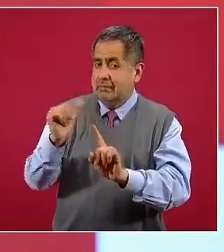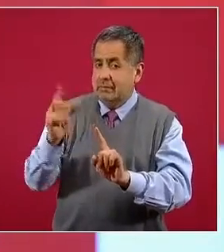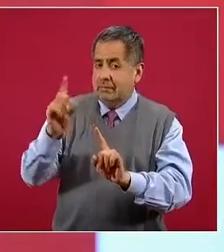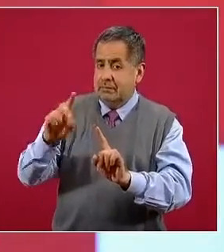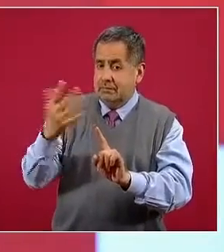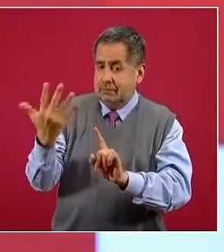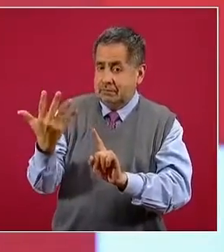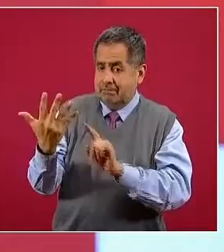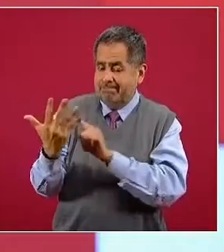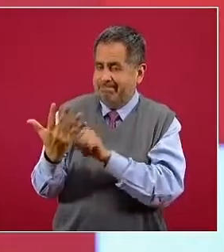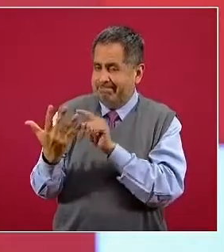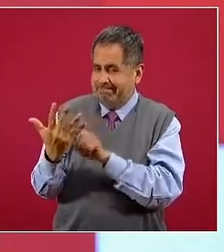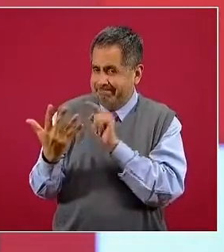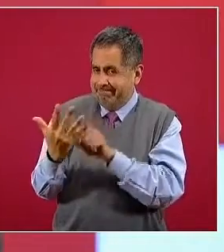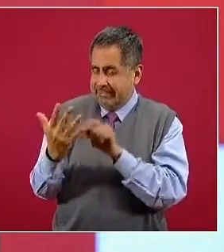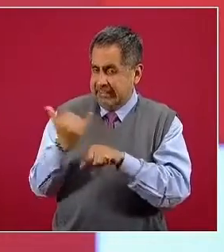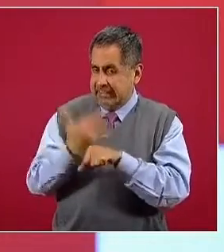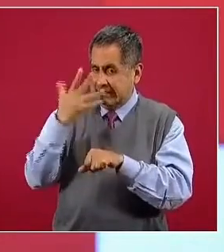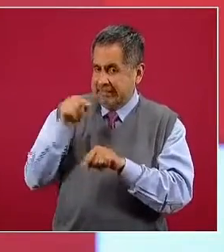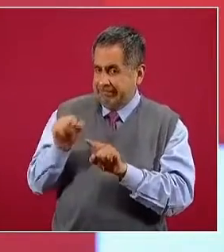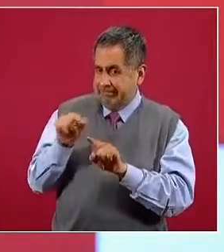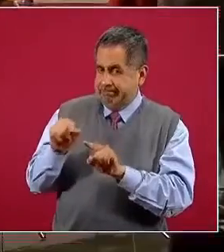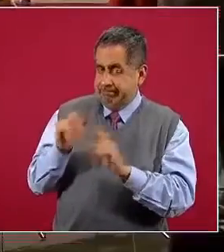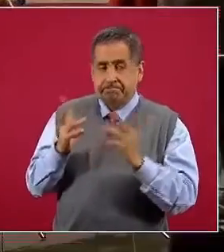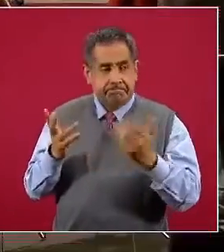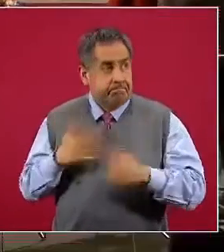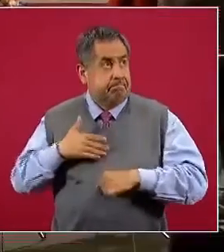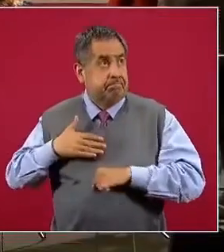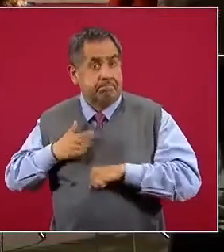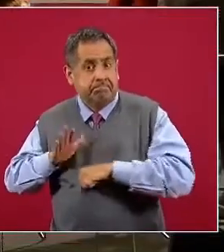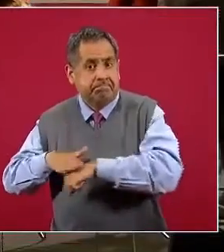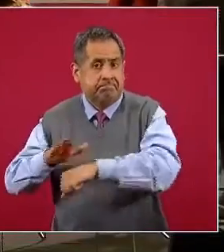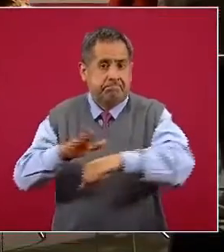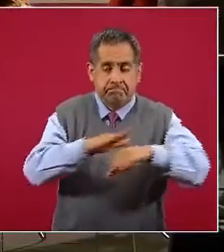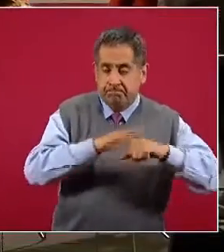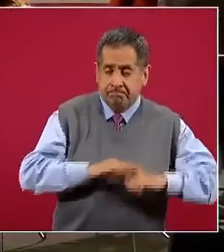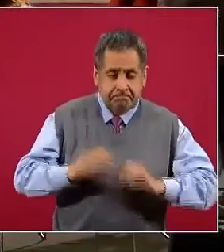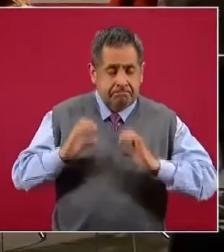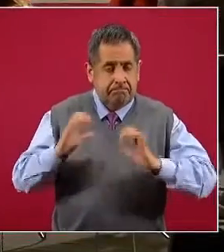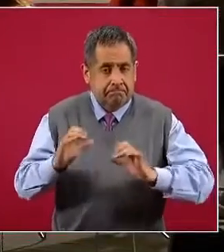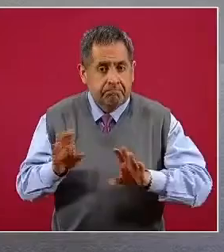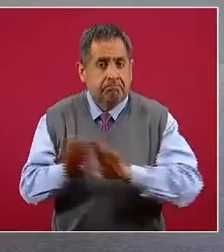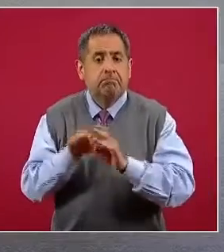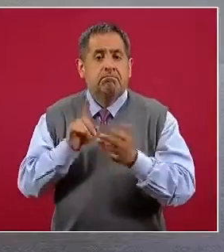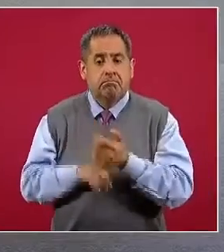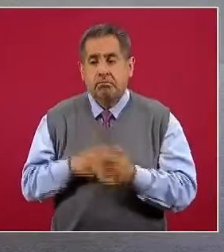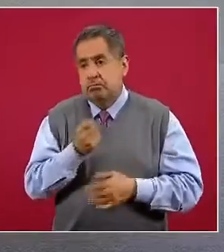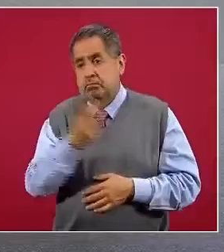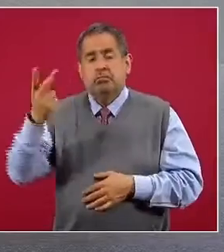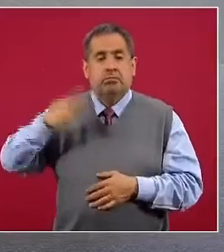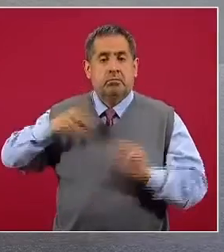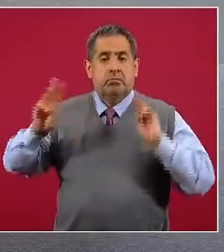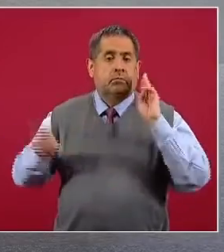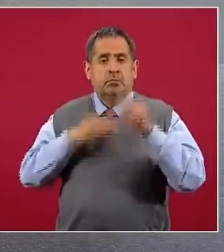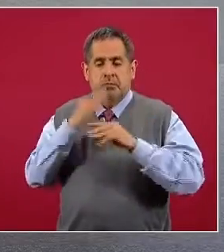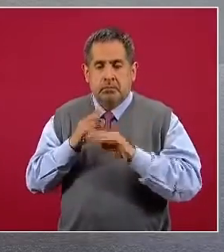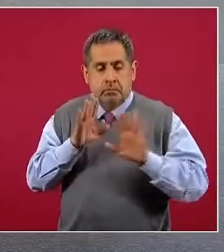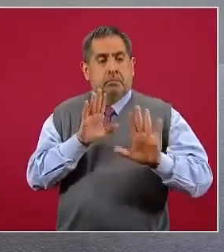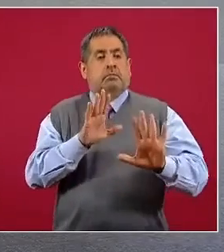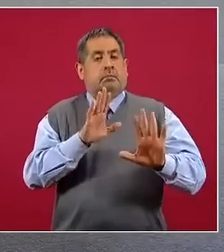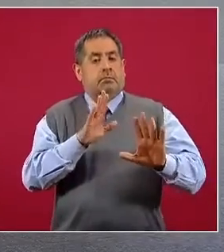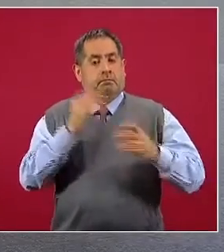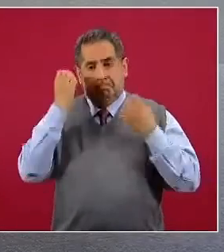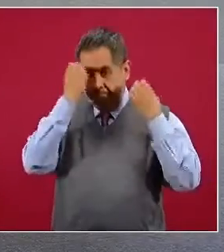debe ocurrir en respuesta a este llamado de cautela? Que definitivamente la comunidad científica del mundo está